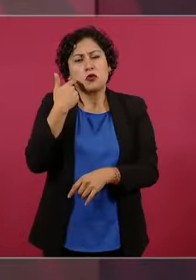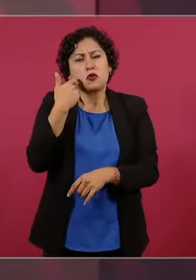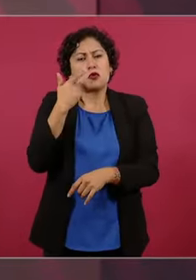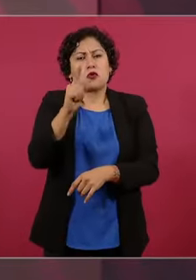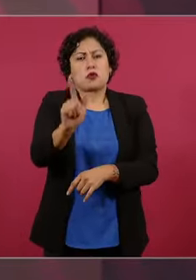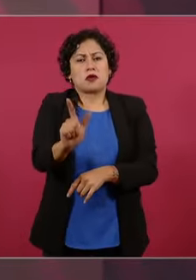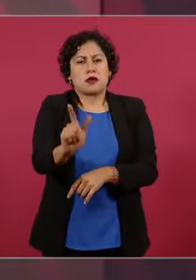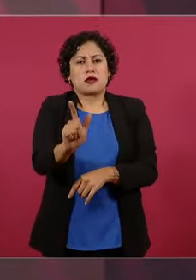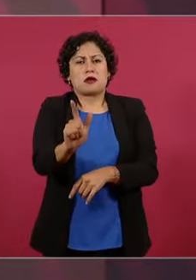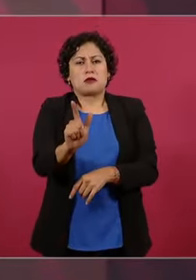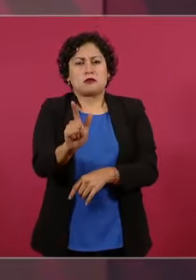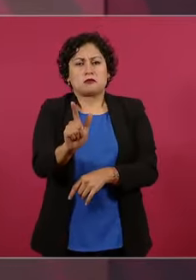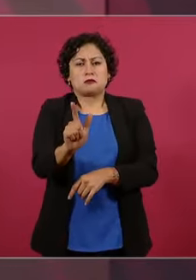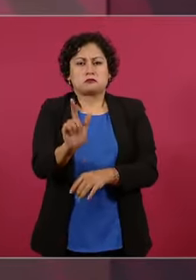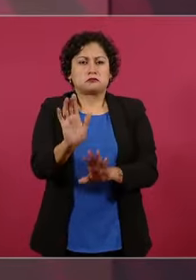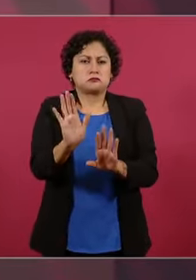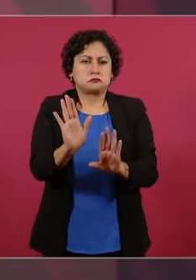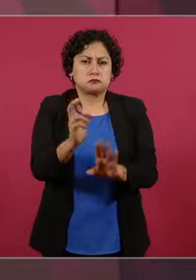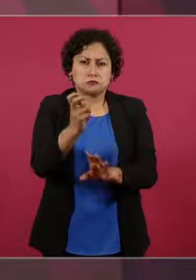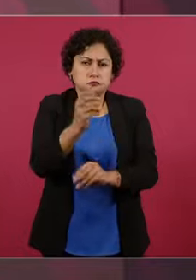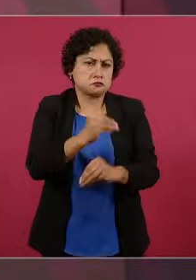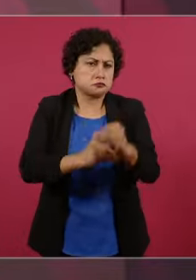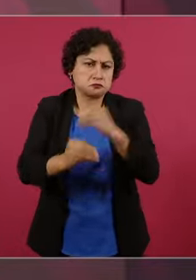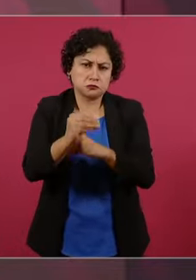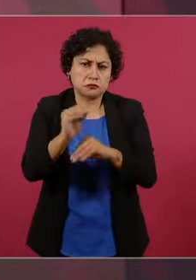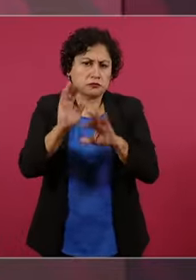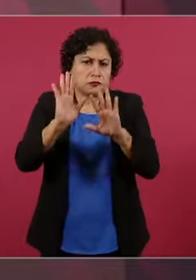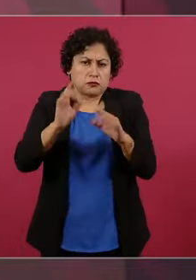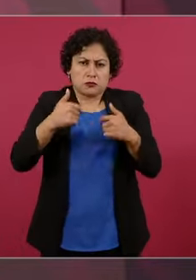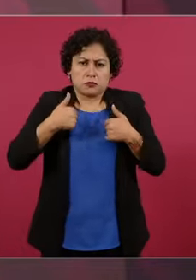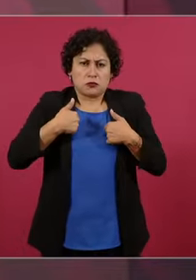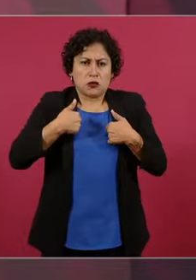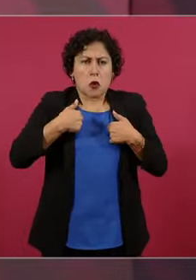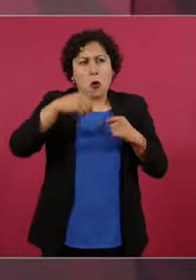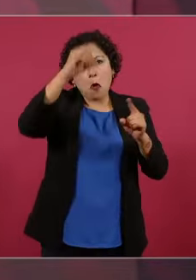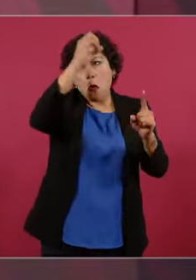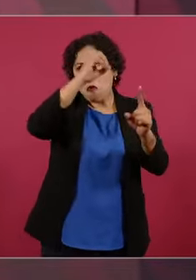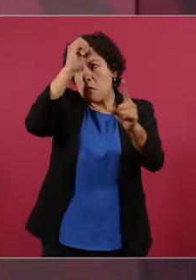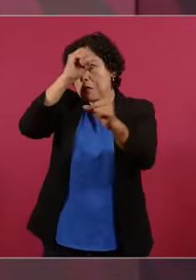verme involucrado. Respeto la opinión de todos.